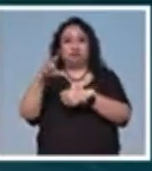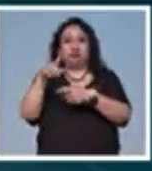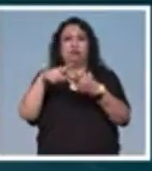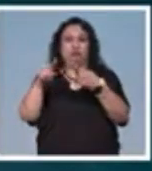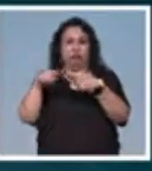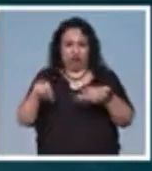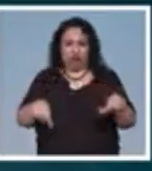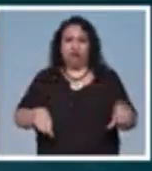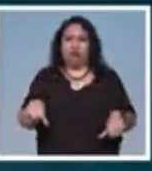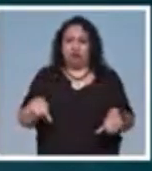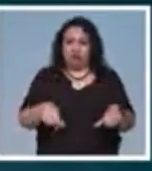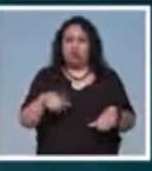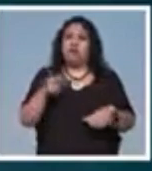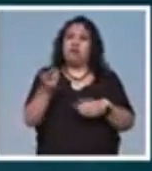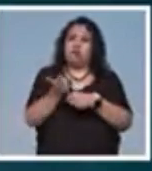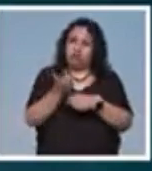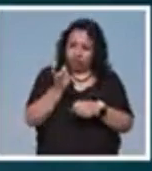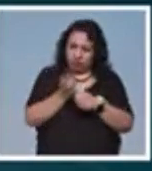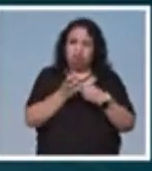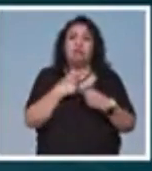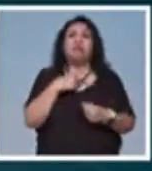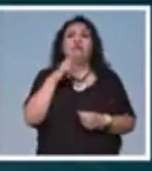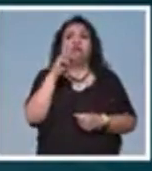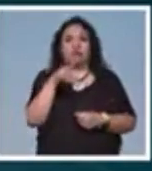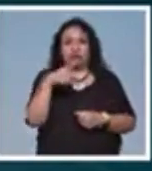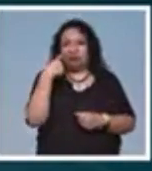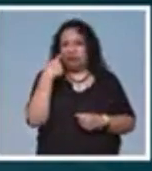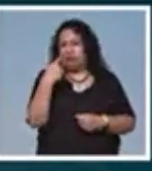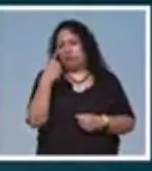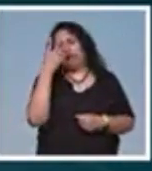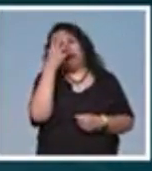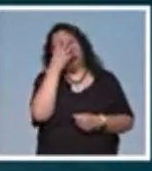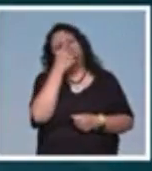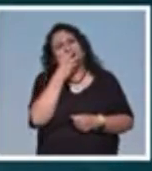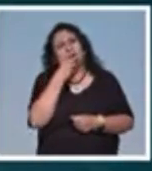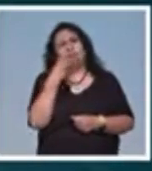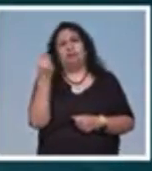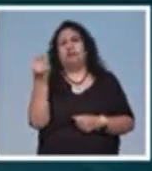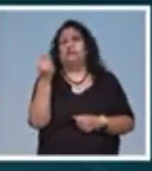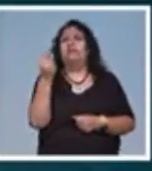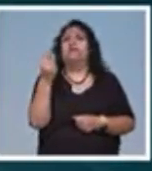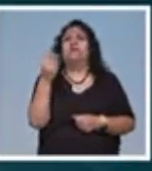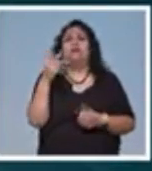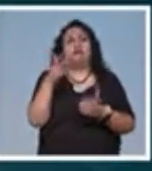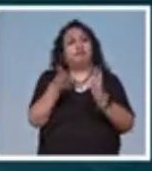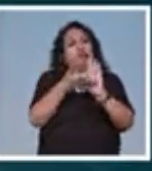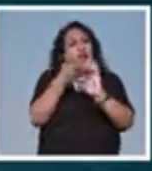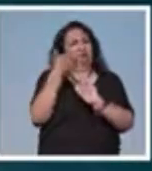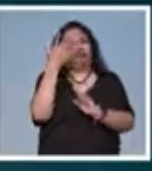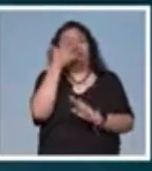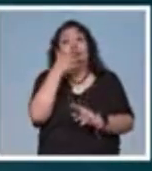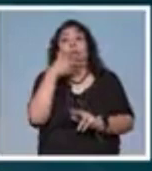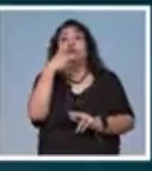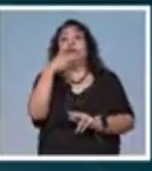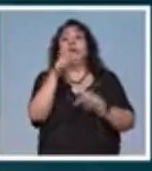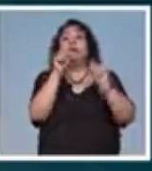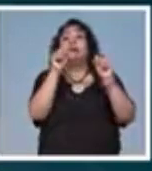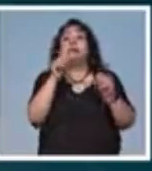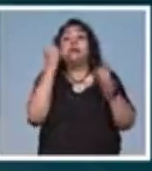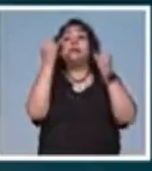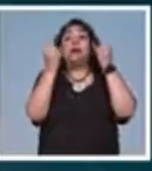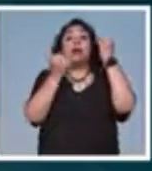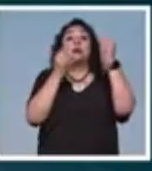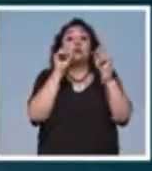varias actividades y que los invito a que realmente la vean. Es bellísima a nivel arquitectura. El sistema de